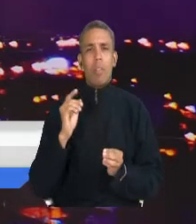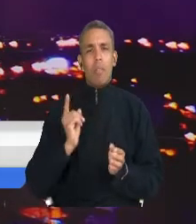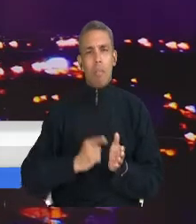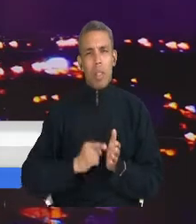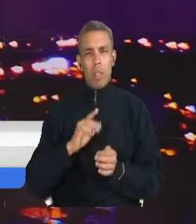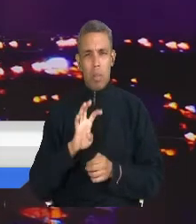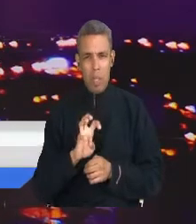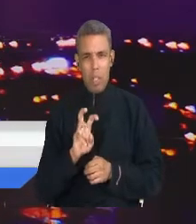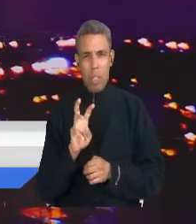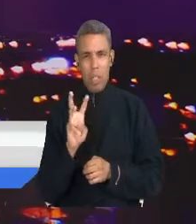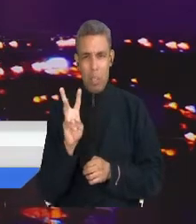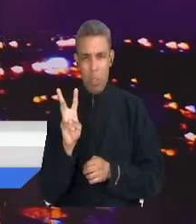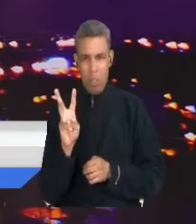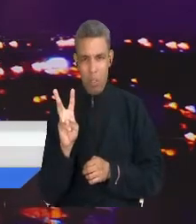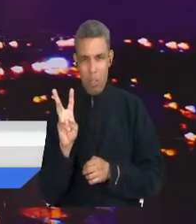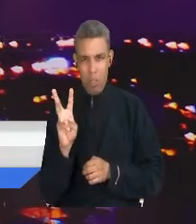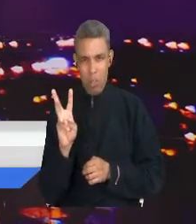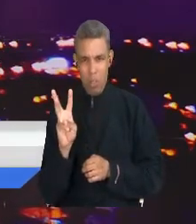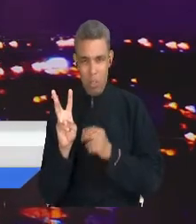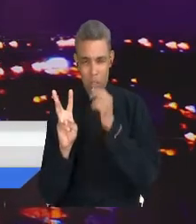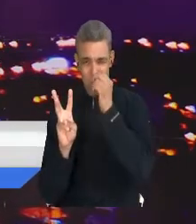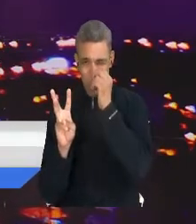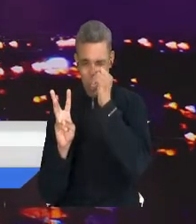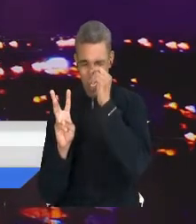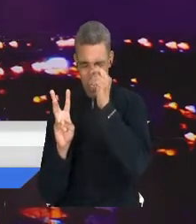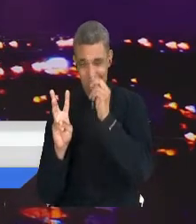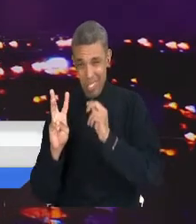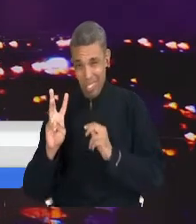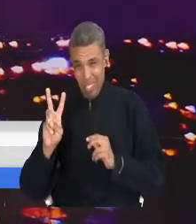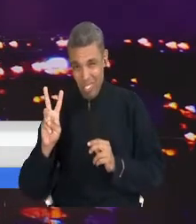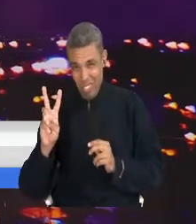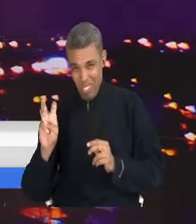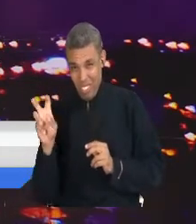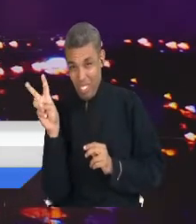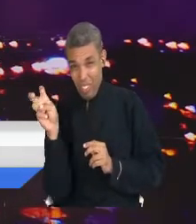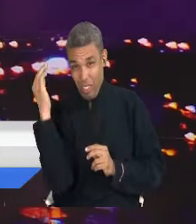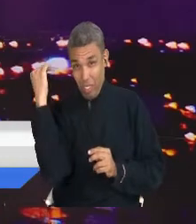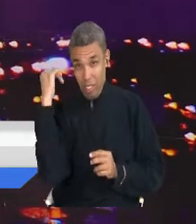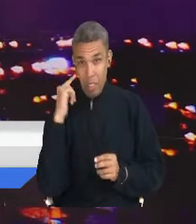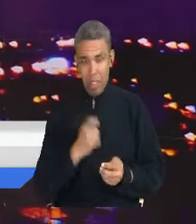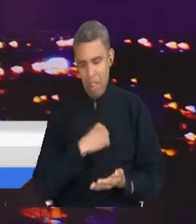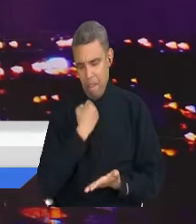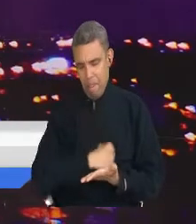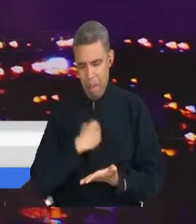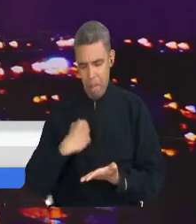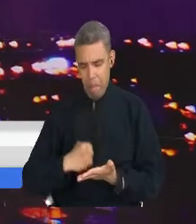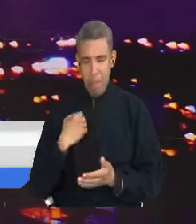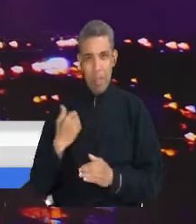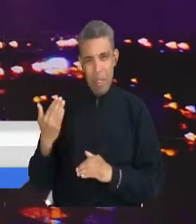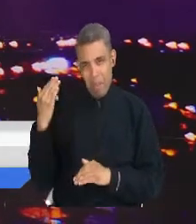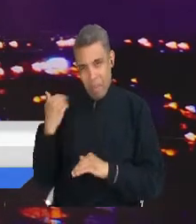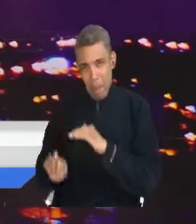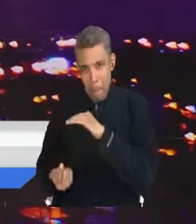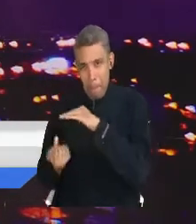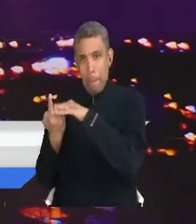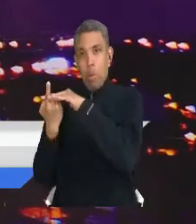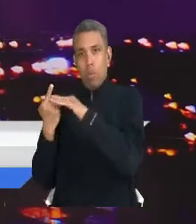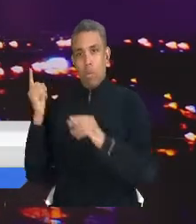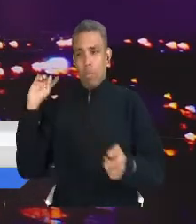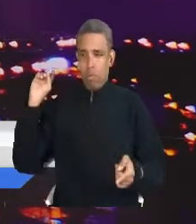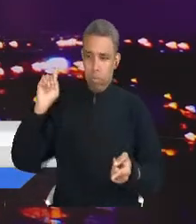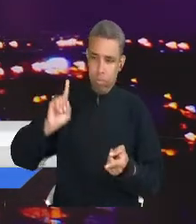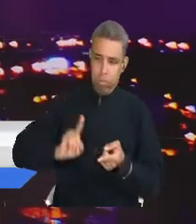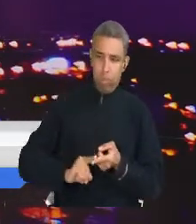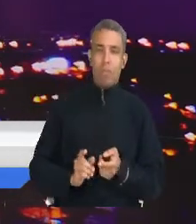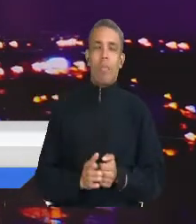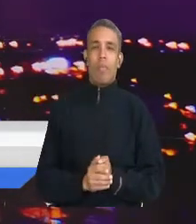1997 y que pues ya llega a su 24 versión este año con la participación de las mejores bandas del país